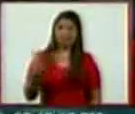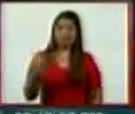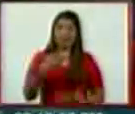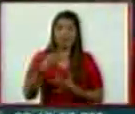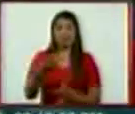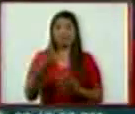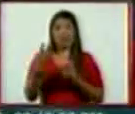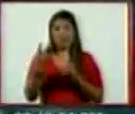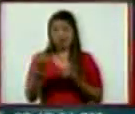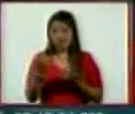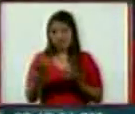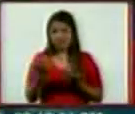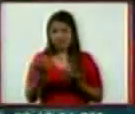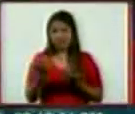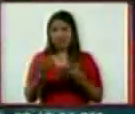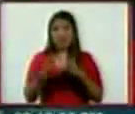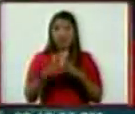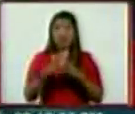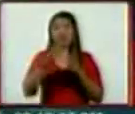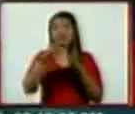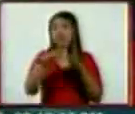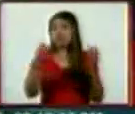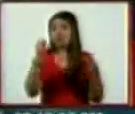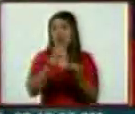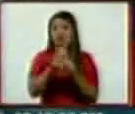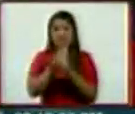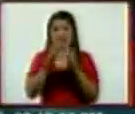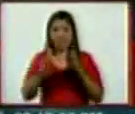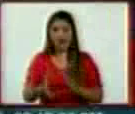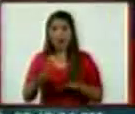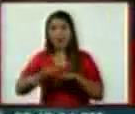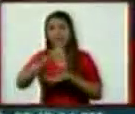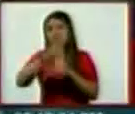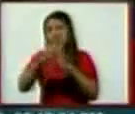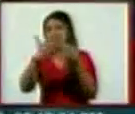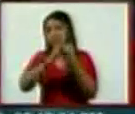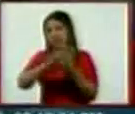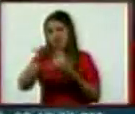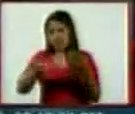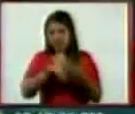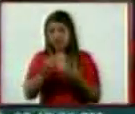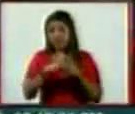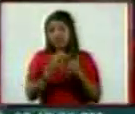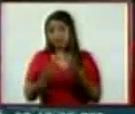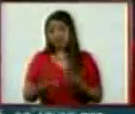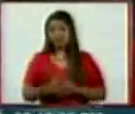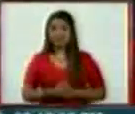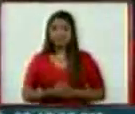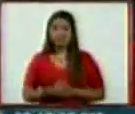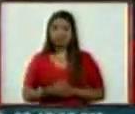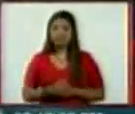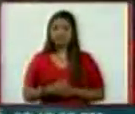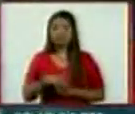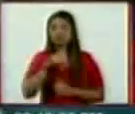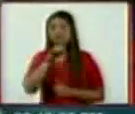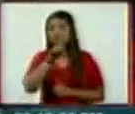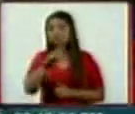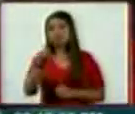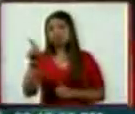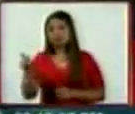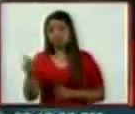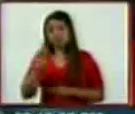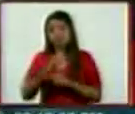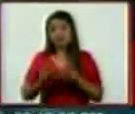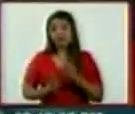intereses y de sus agremiados por la acción de la violencia. En ese sentido, se va a consultar la creación de